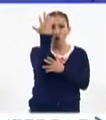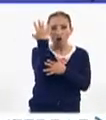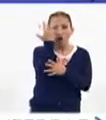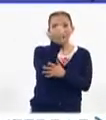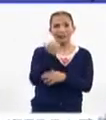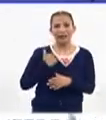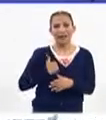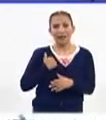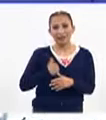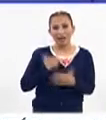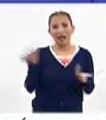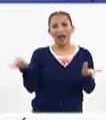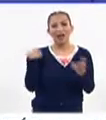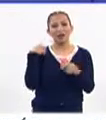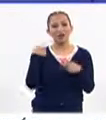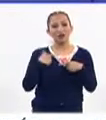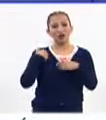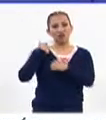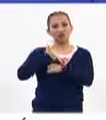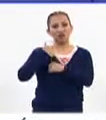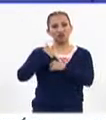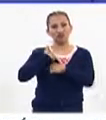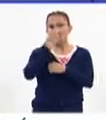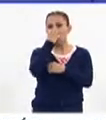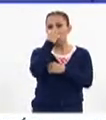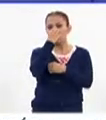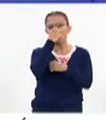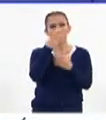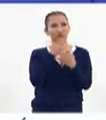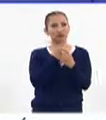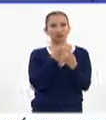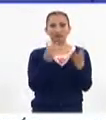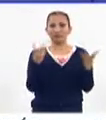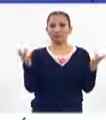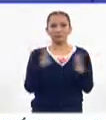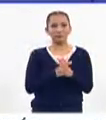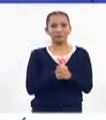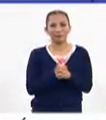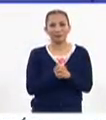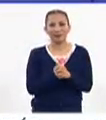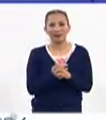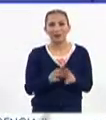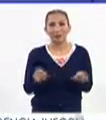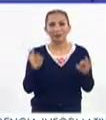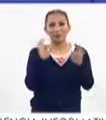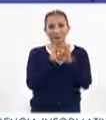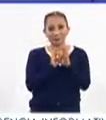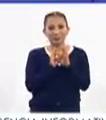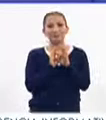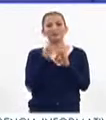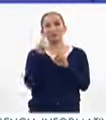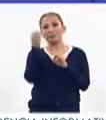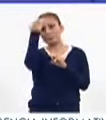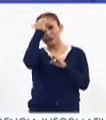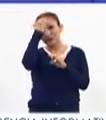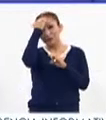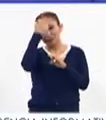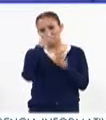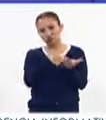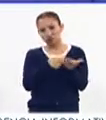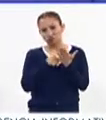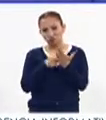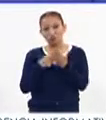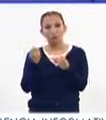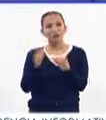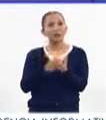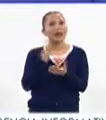bosques canadienses, con los guardabosques, con los osos, bueno, una cantidad muy importante de experiencias que nos